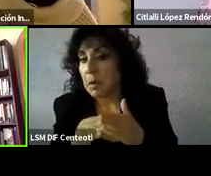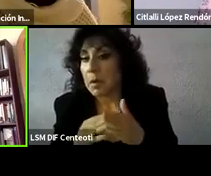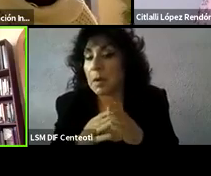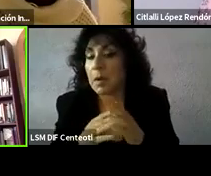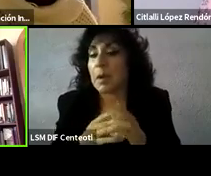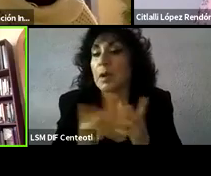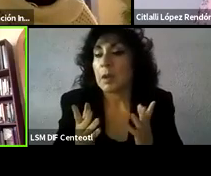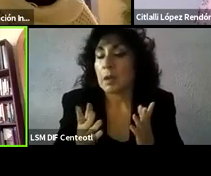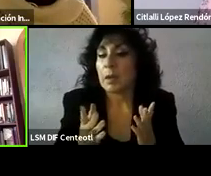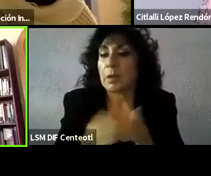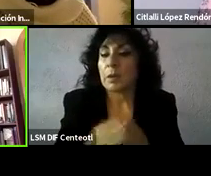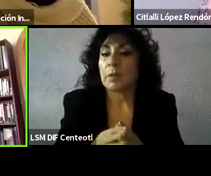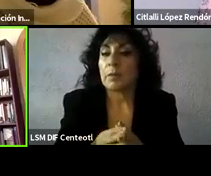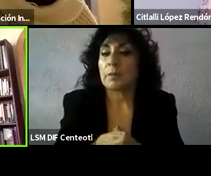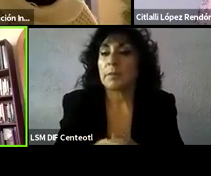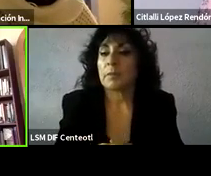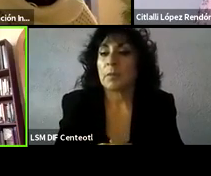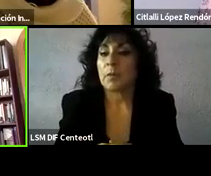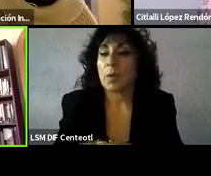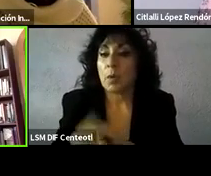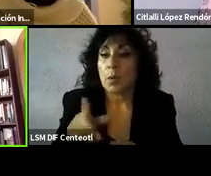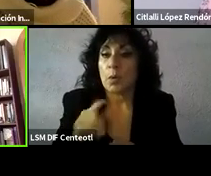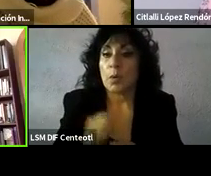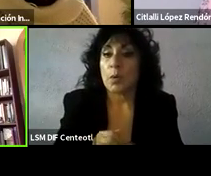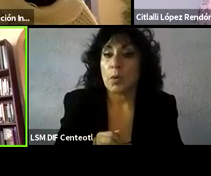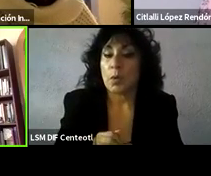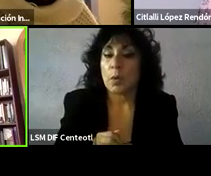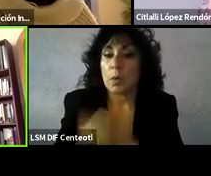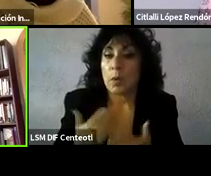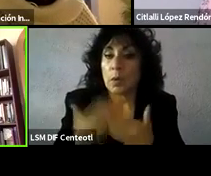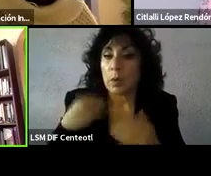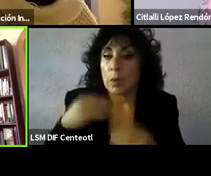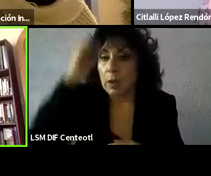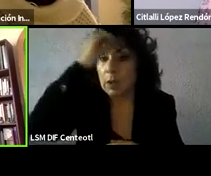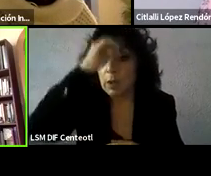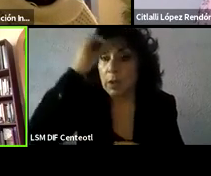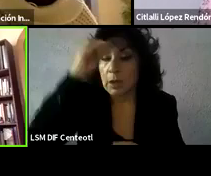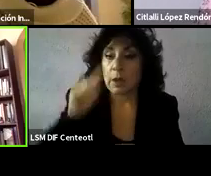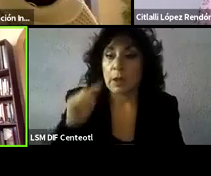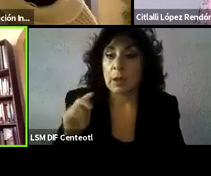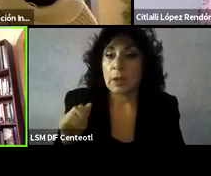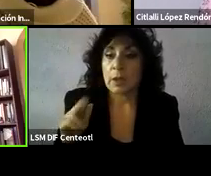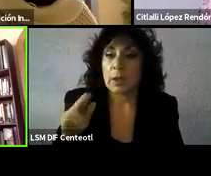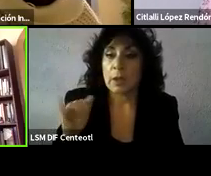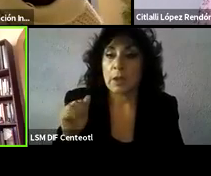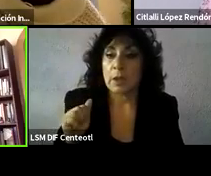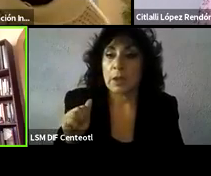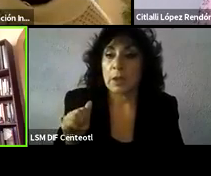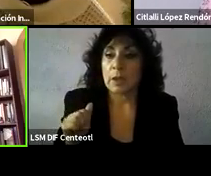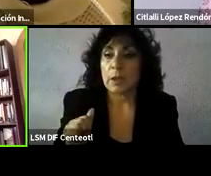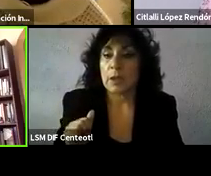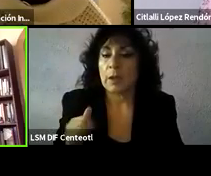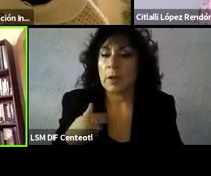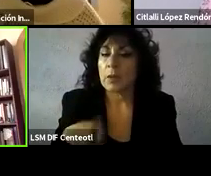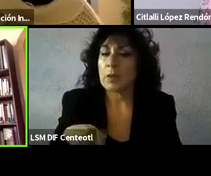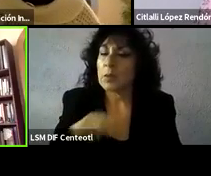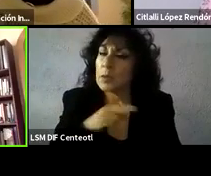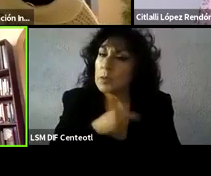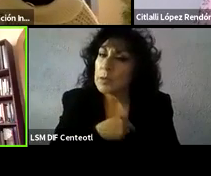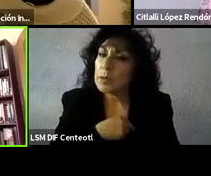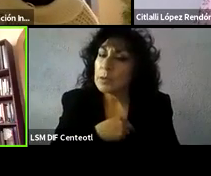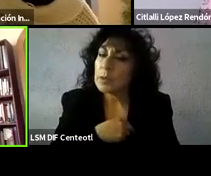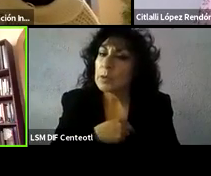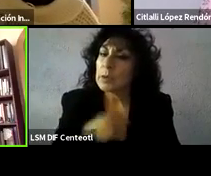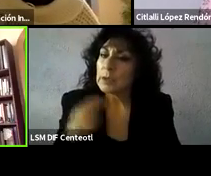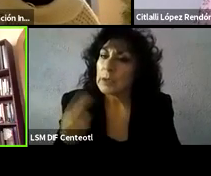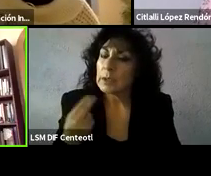platicando con lo que está planteando Tania, tendríamos que ver cuáles son las resistencias